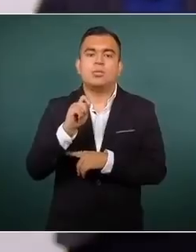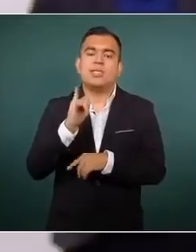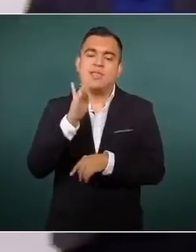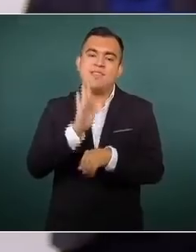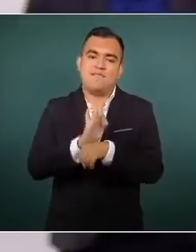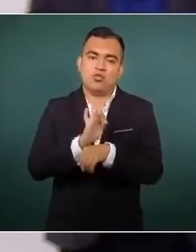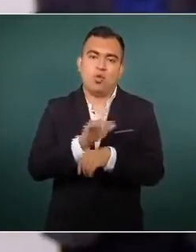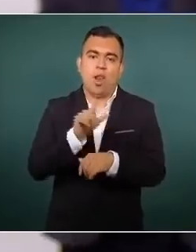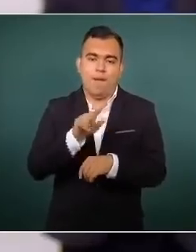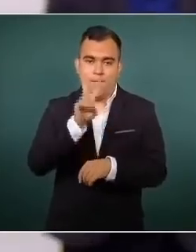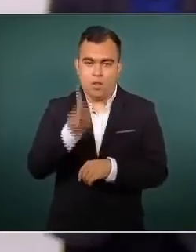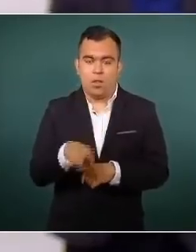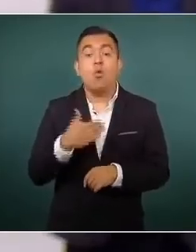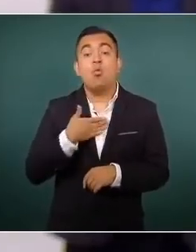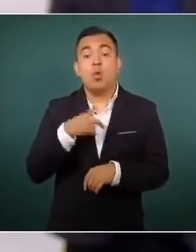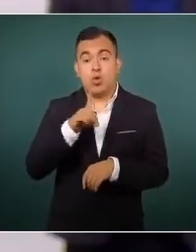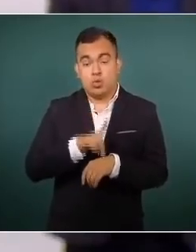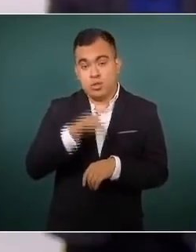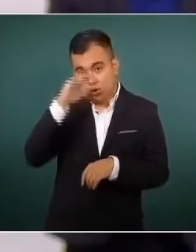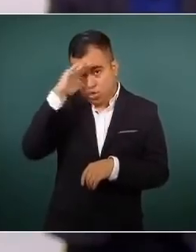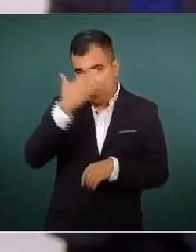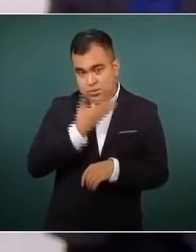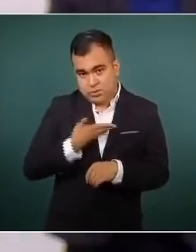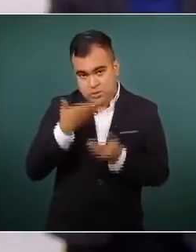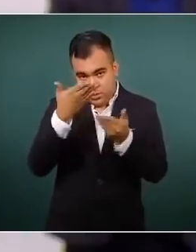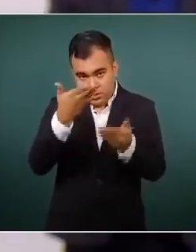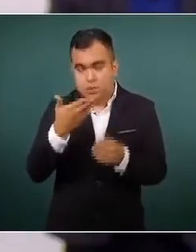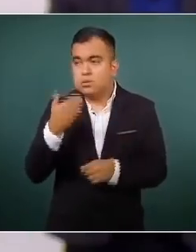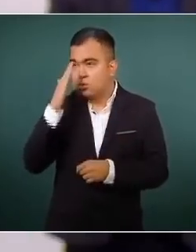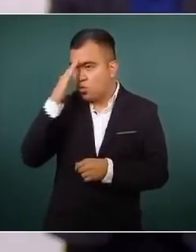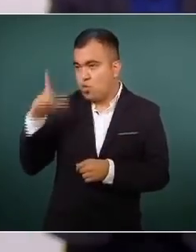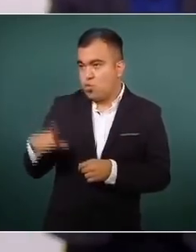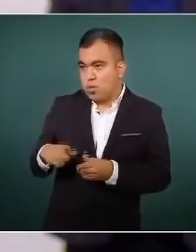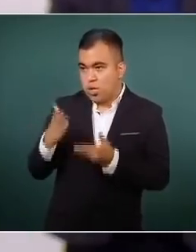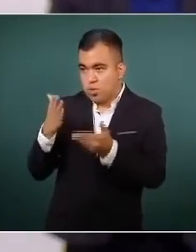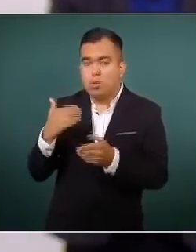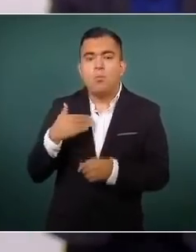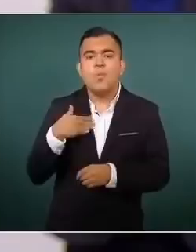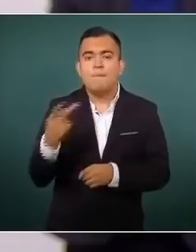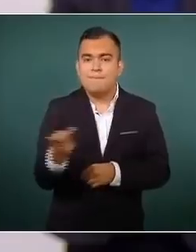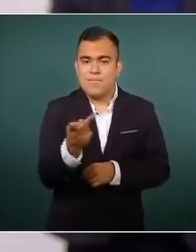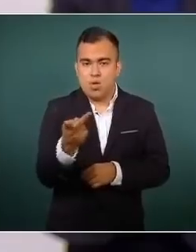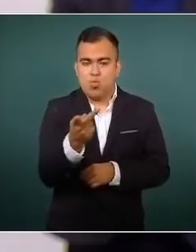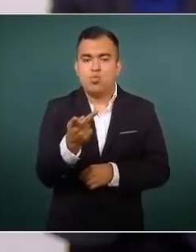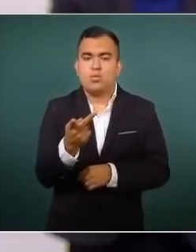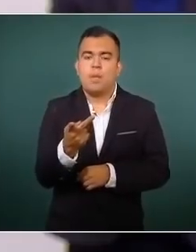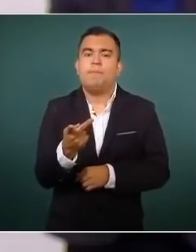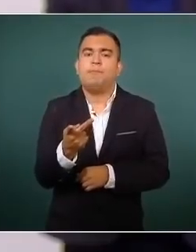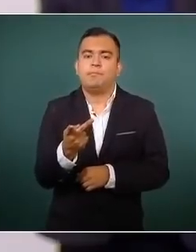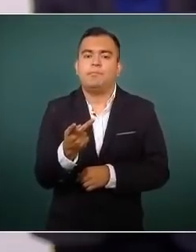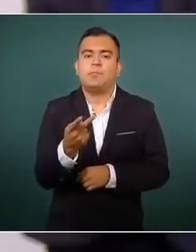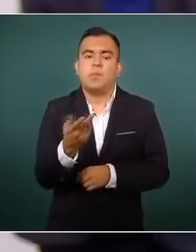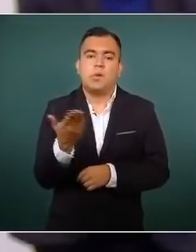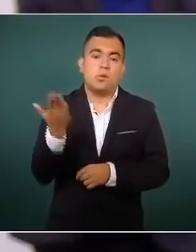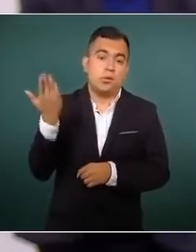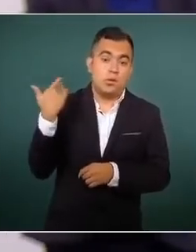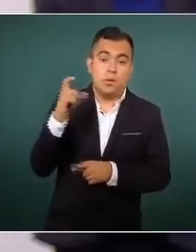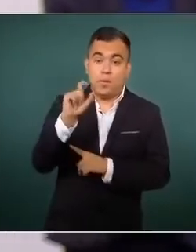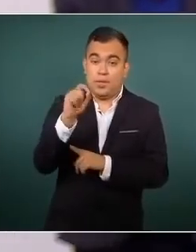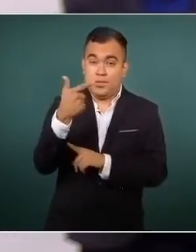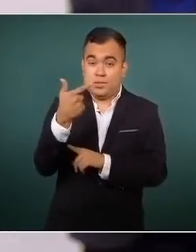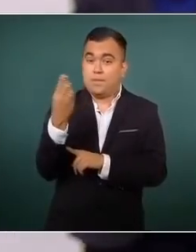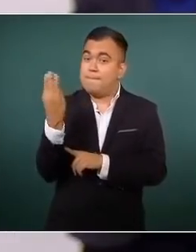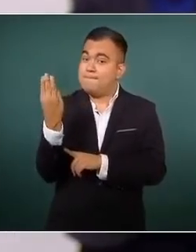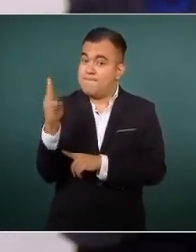Verdad. Buenos días, señor presidente, señor gobernador. Mi pregunta es la siguiente. El pasado 27 de